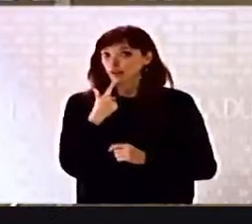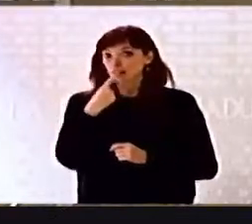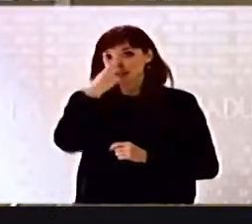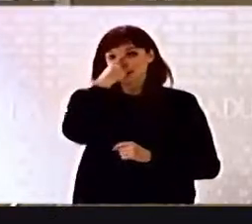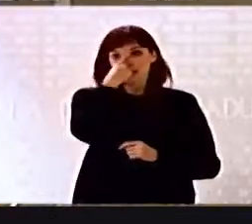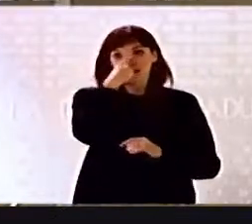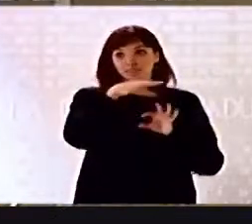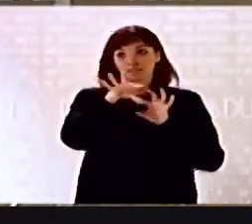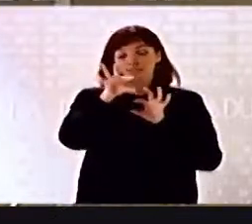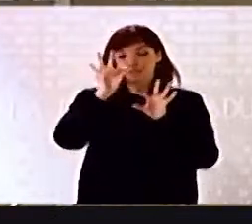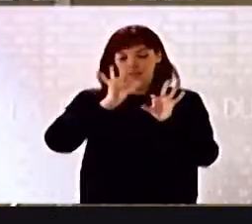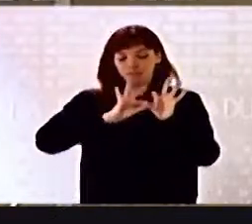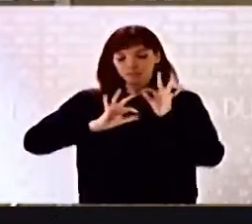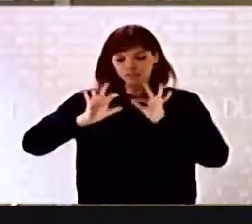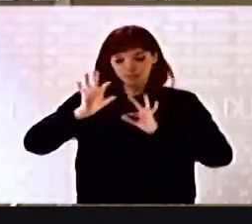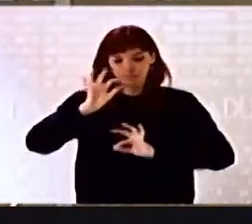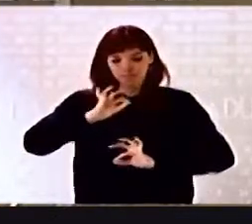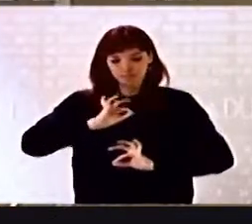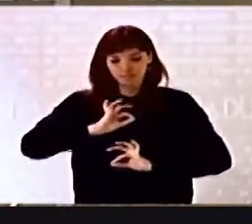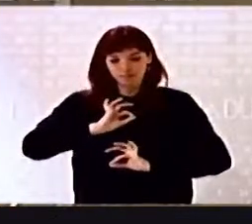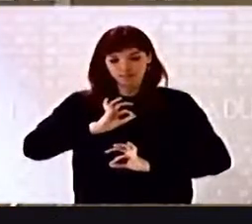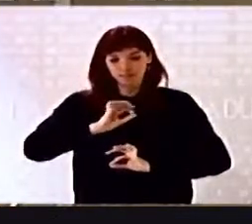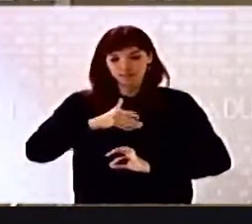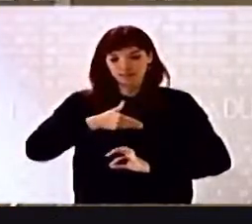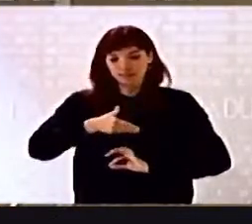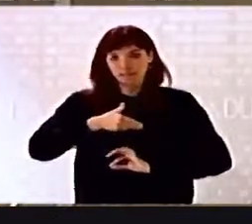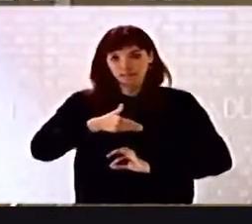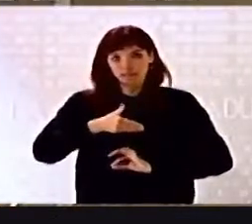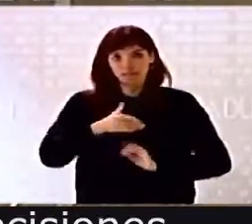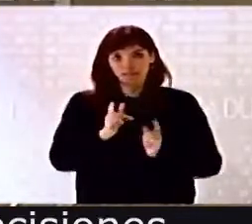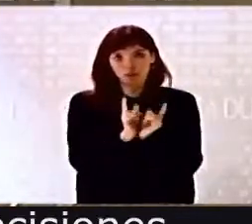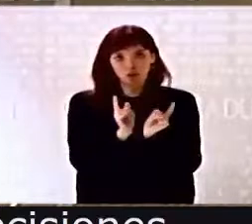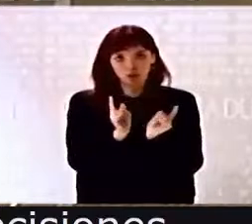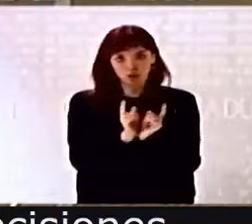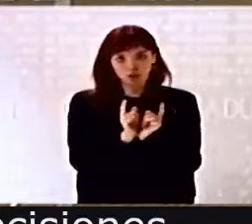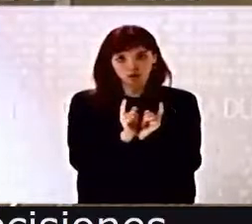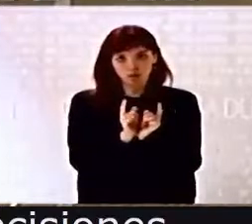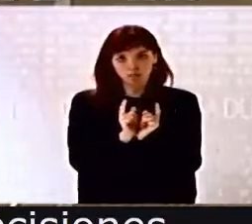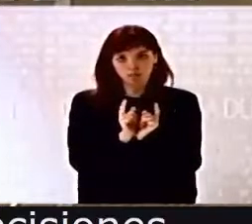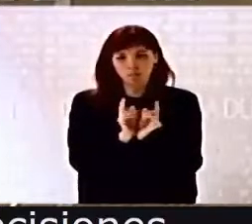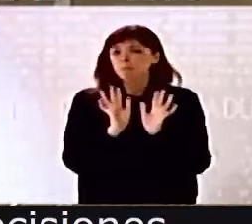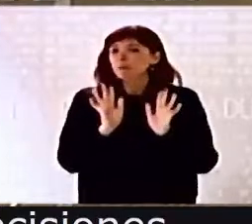decisiones cortas en el tiempo, contundentes